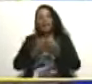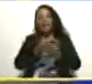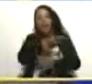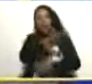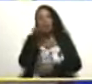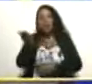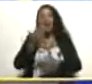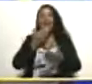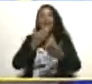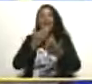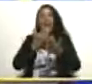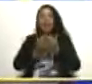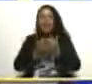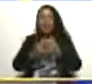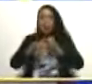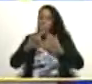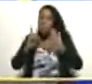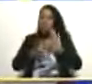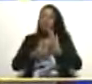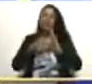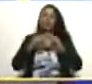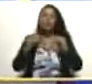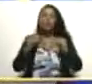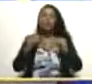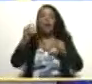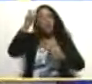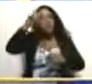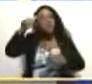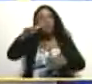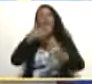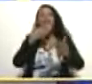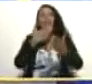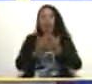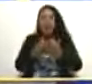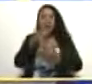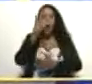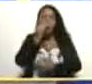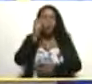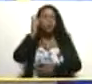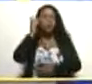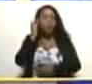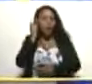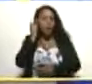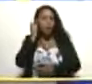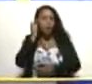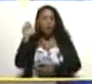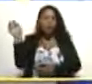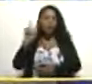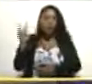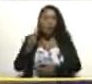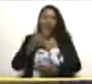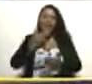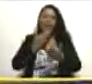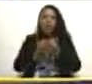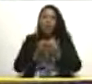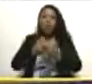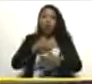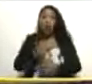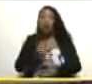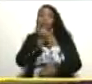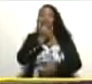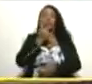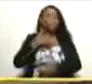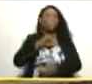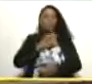muchas gracias a todas. Pero sobre todo, muchas gracias al pueblo, al hombre y a la mujer de a pie. Muchas gracias. No le fallaremos. Tenga